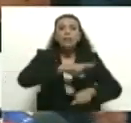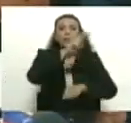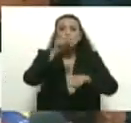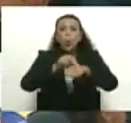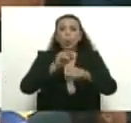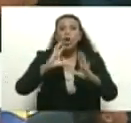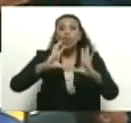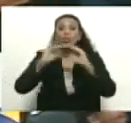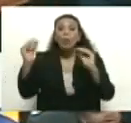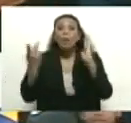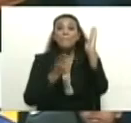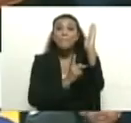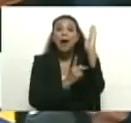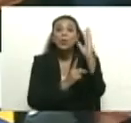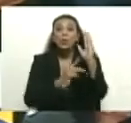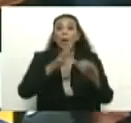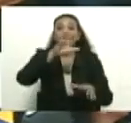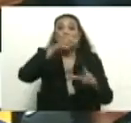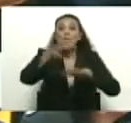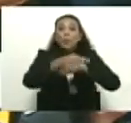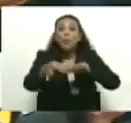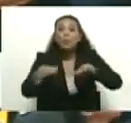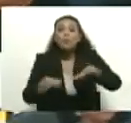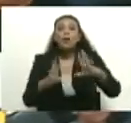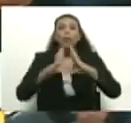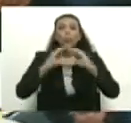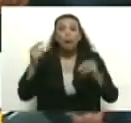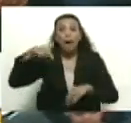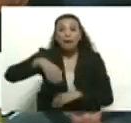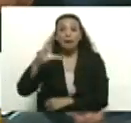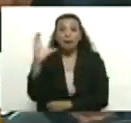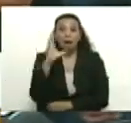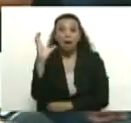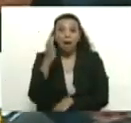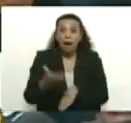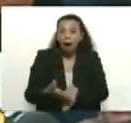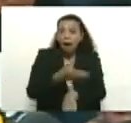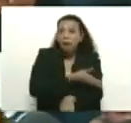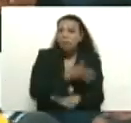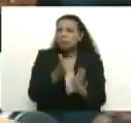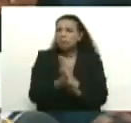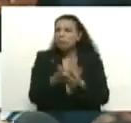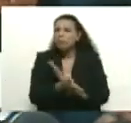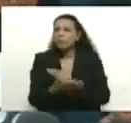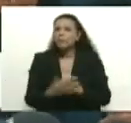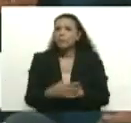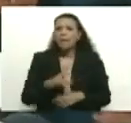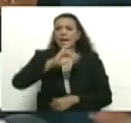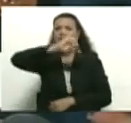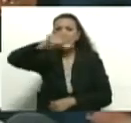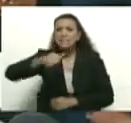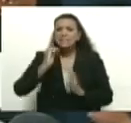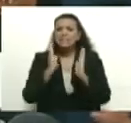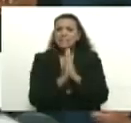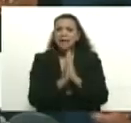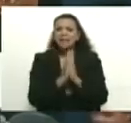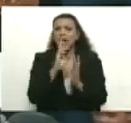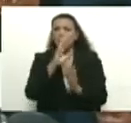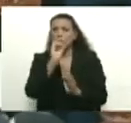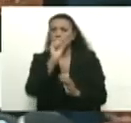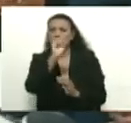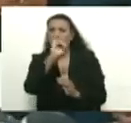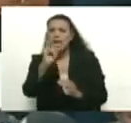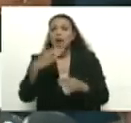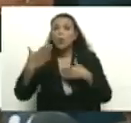todas las parroquias, por todos los municipios. Ya en Caracas estuvimos antes en... Santa Rosalía, después fuimos